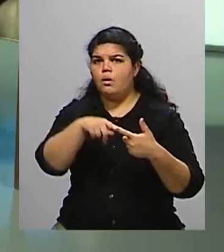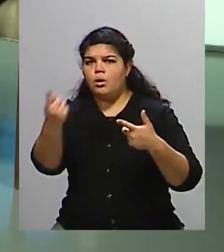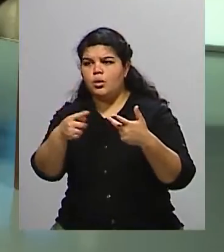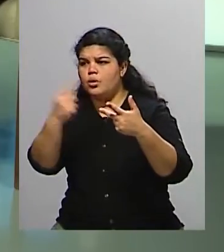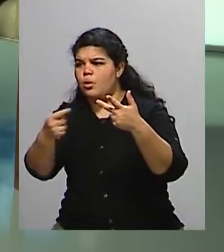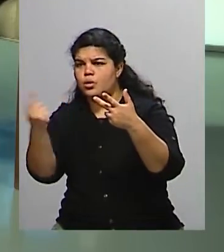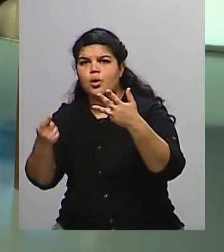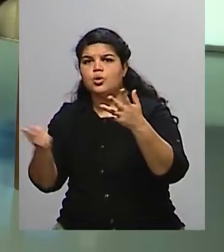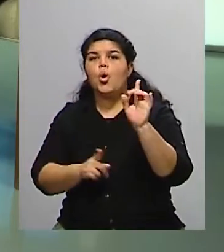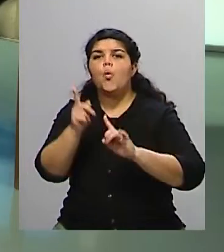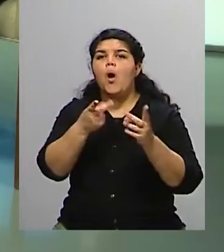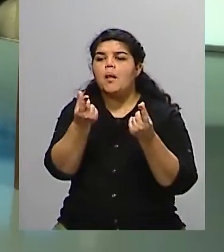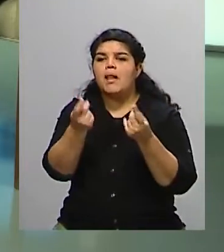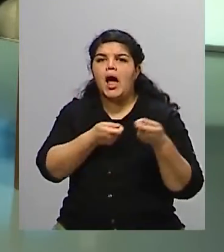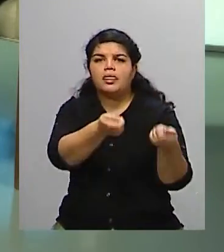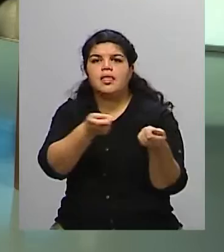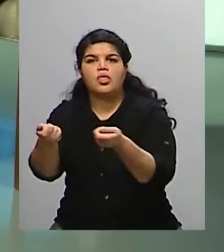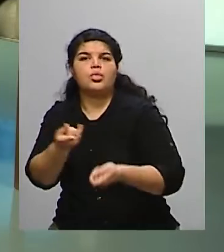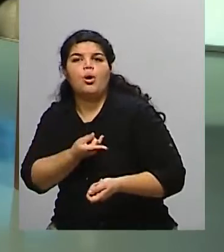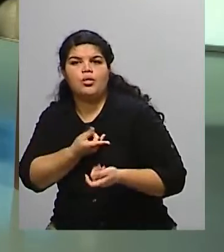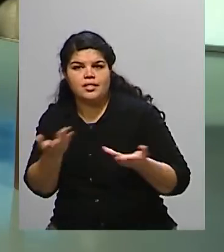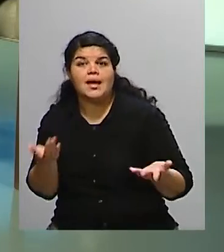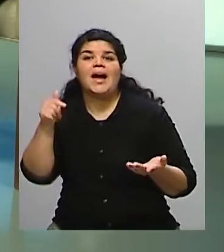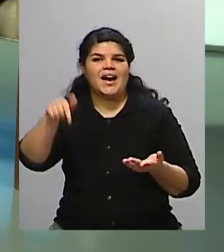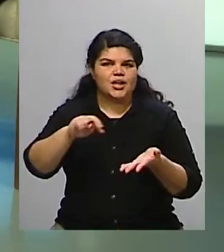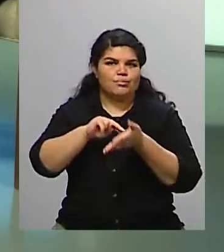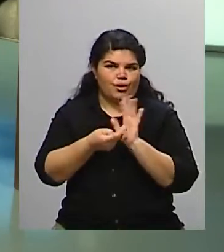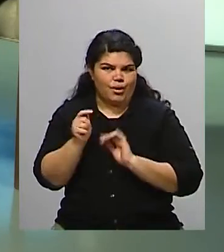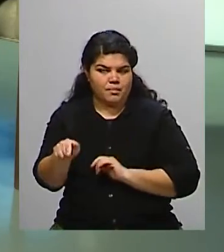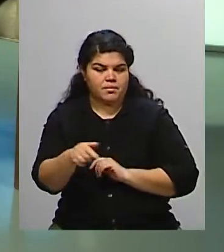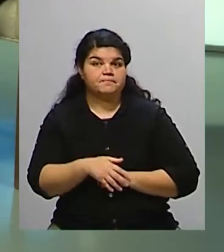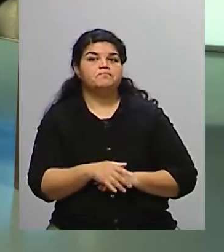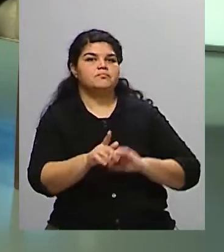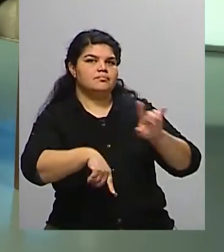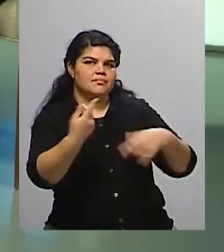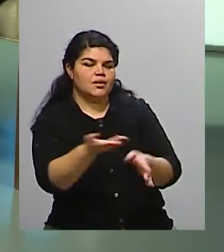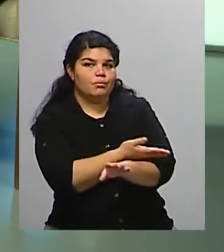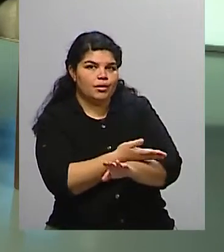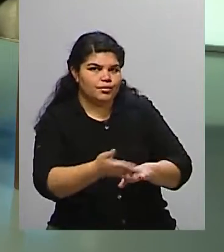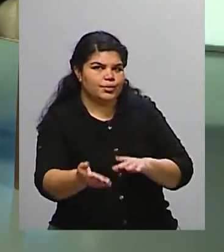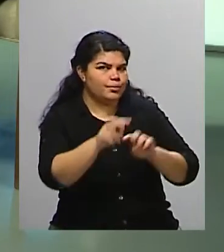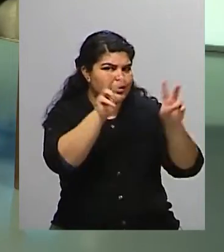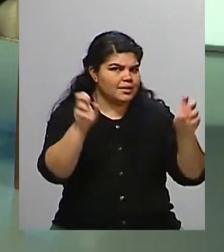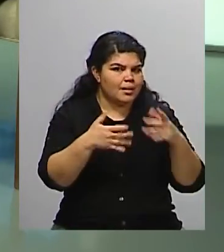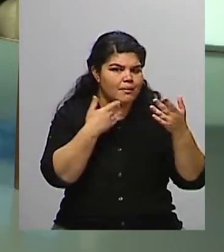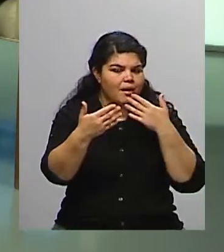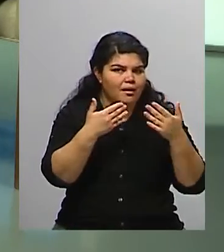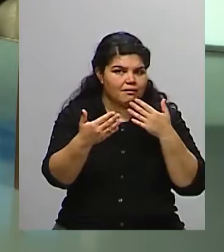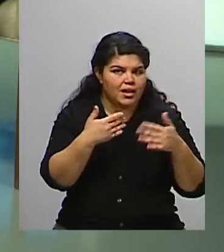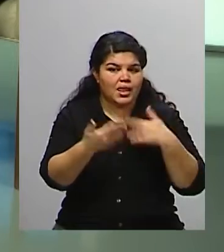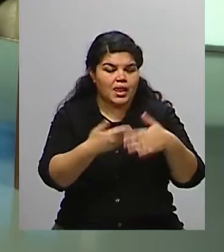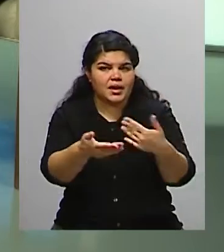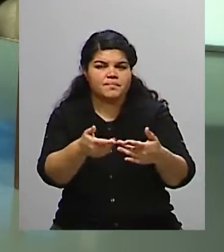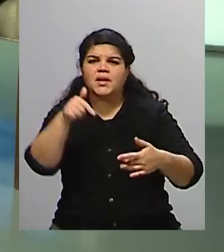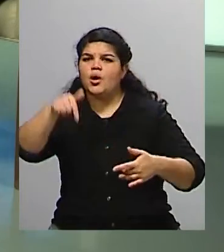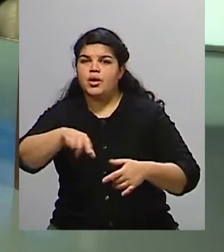Bueno, una última pregunta y en realidad vamos a seguir después, Víctor, hablando de este tema porque me parece interesante. Si tenemos que decir cuál es el mejor sistema de salud, digo, a